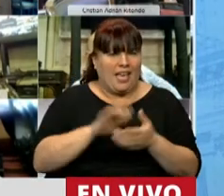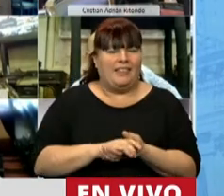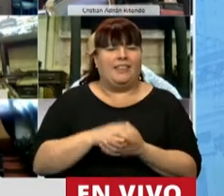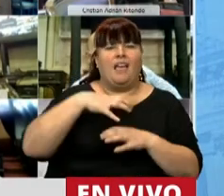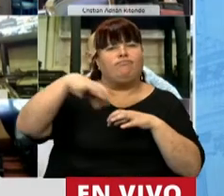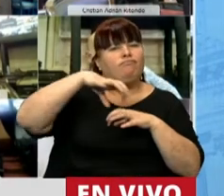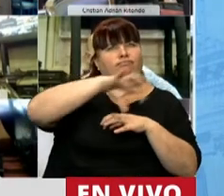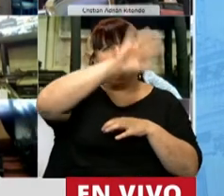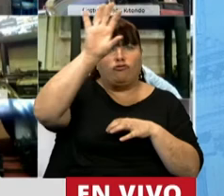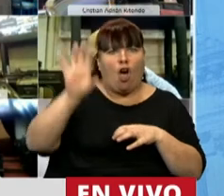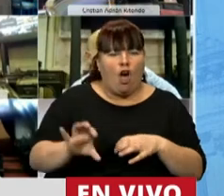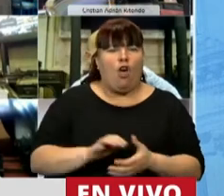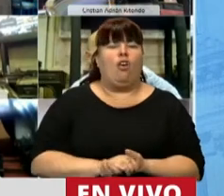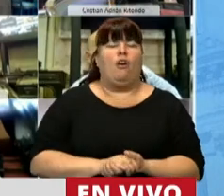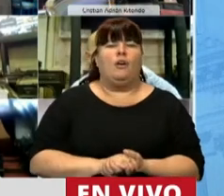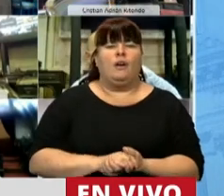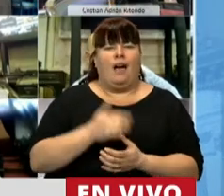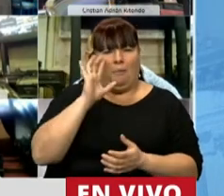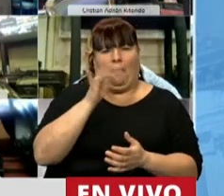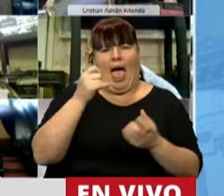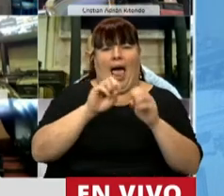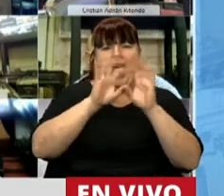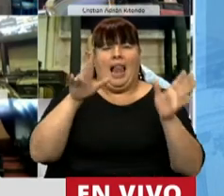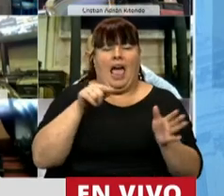distintas jurisdicciones nos dejan claro